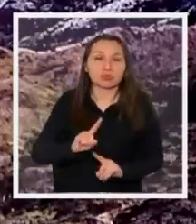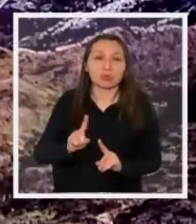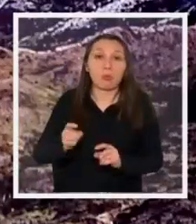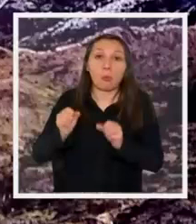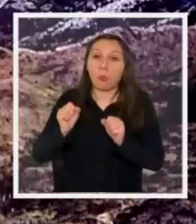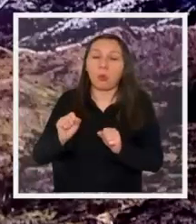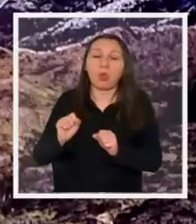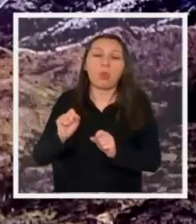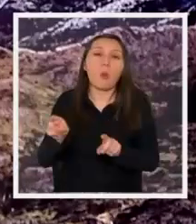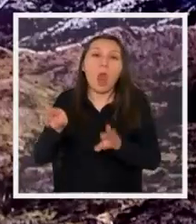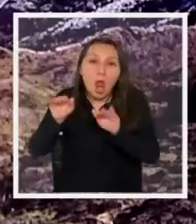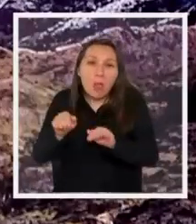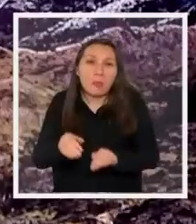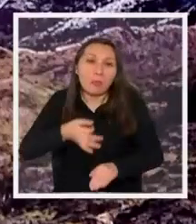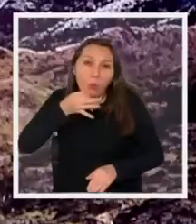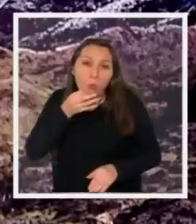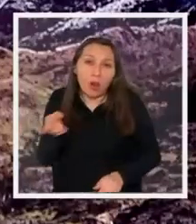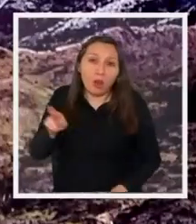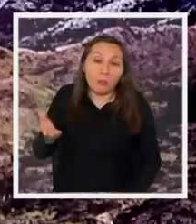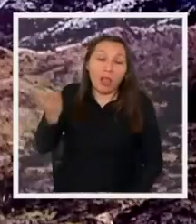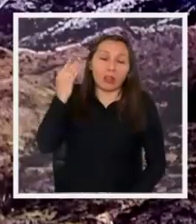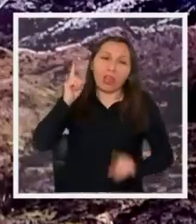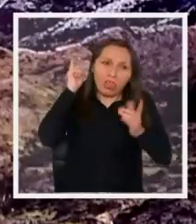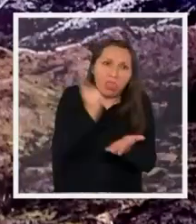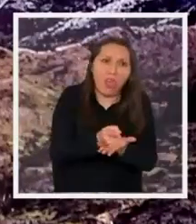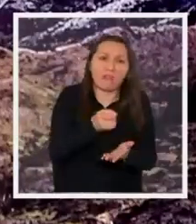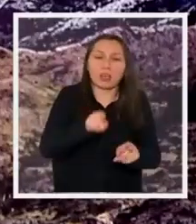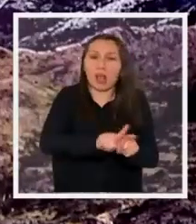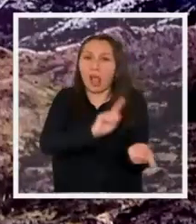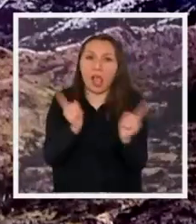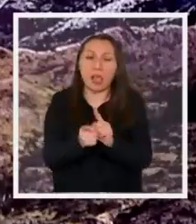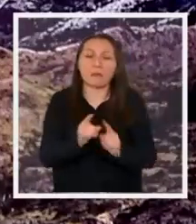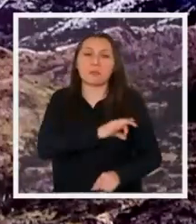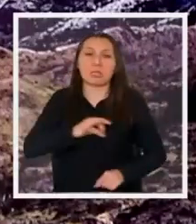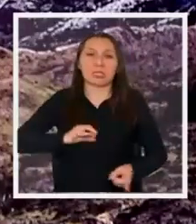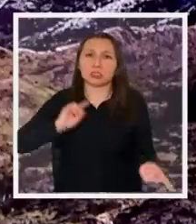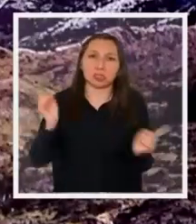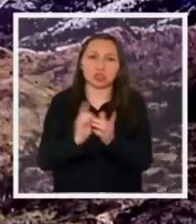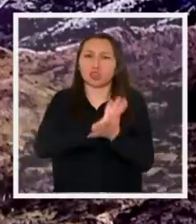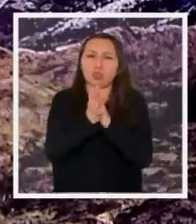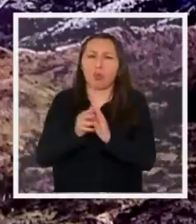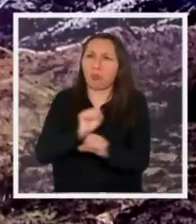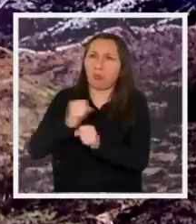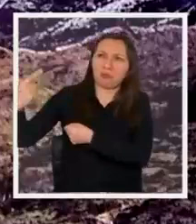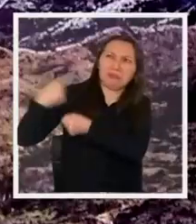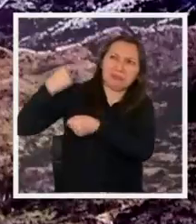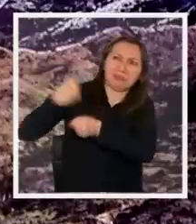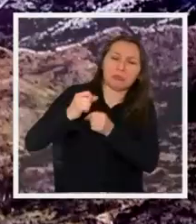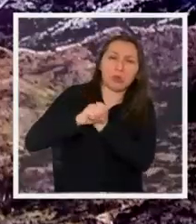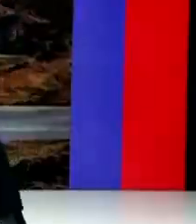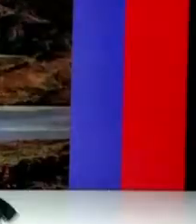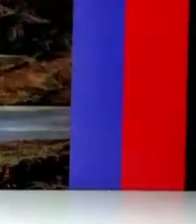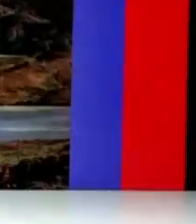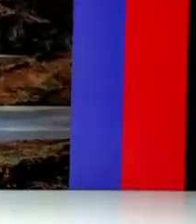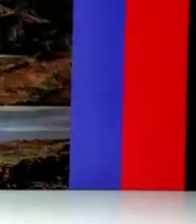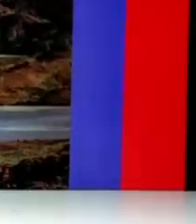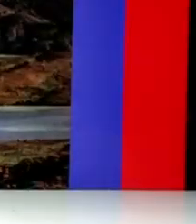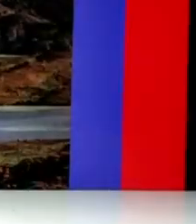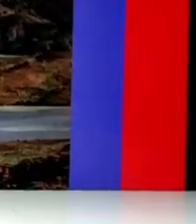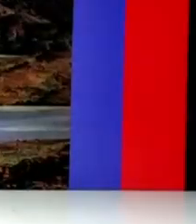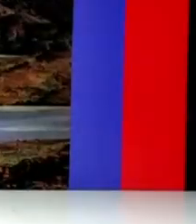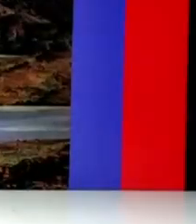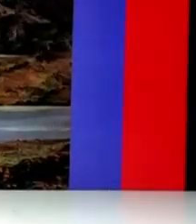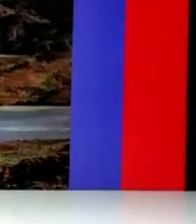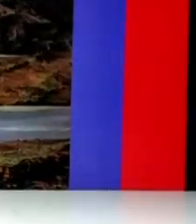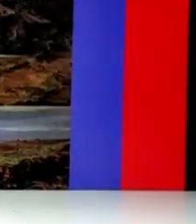nos pueden venir con cuentos, ¿no? Los cambios de gabinete no los puede pretender seguir imponiendo la oposición. Respuesta tajante